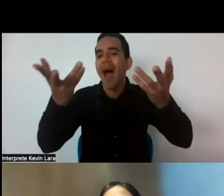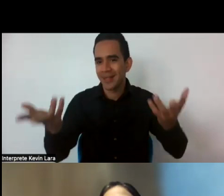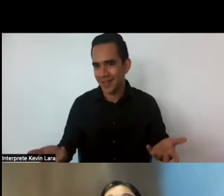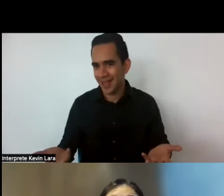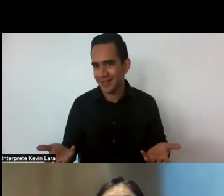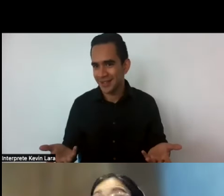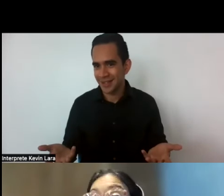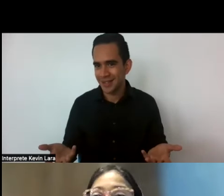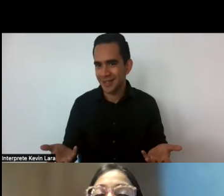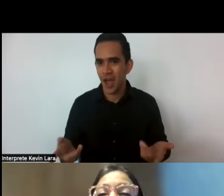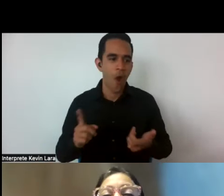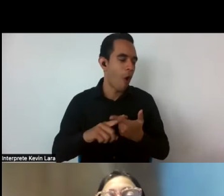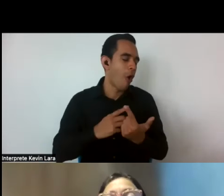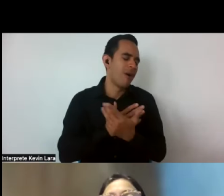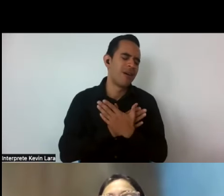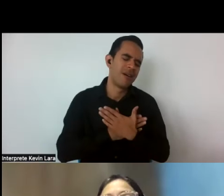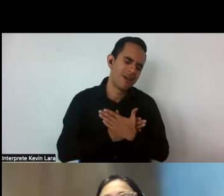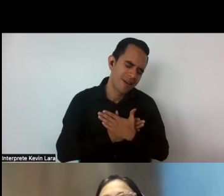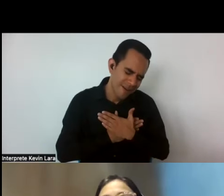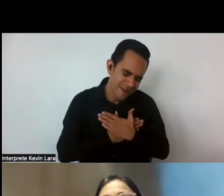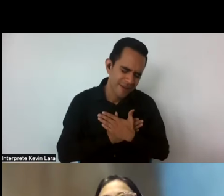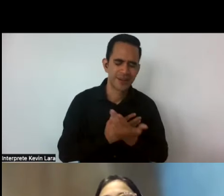ternura o hemos mostrado gratitud?